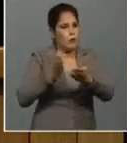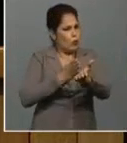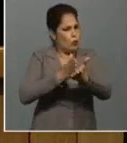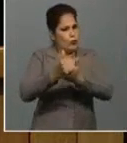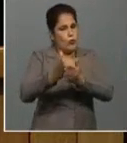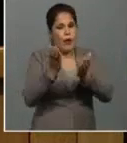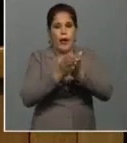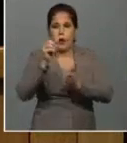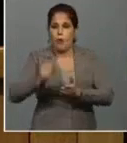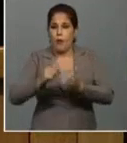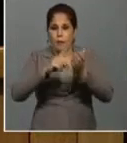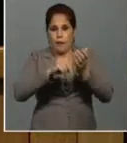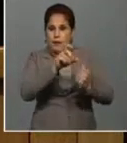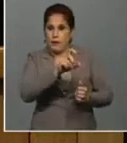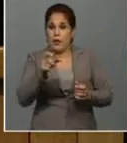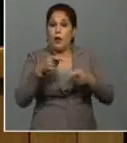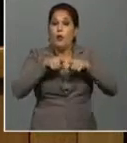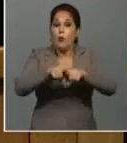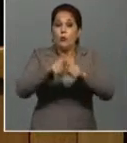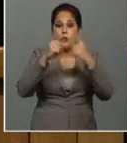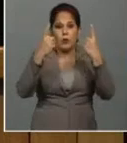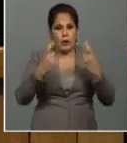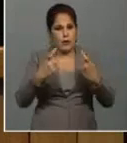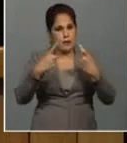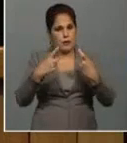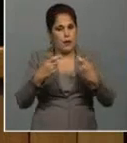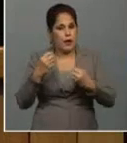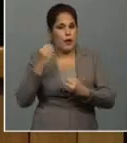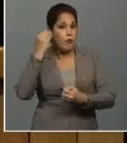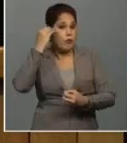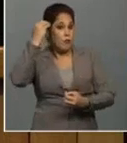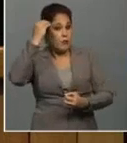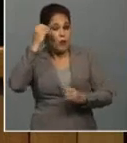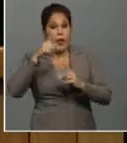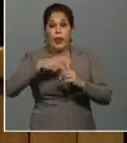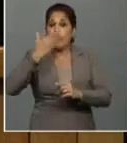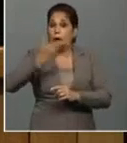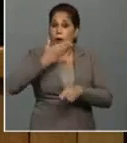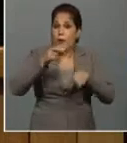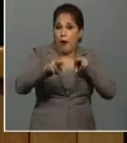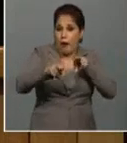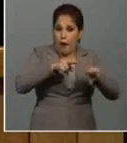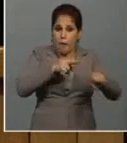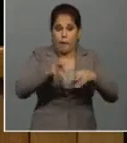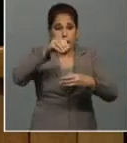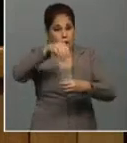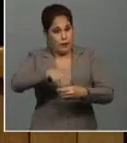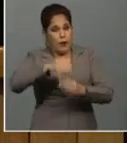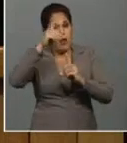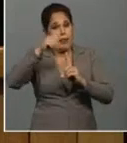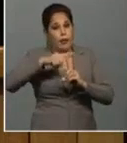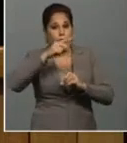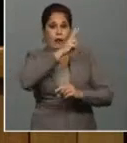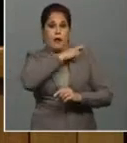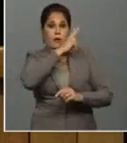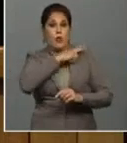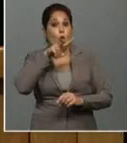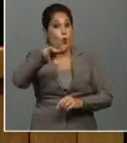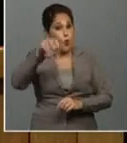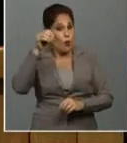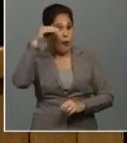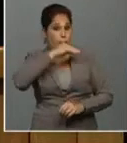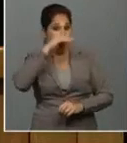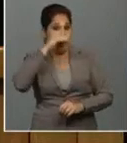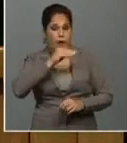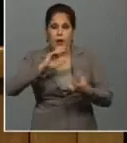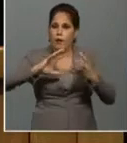nuestras escuelas del partido junto con la necesaria formación teórica y de administración con técnicas de dirección modernos y